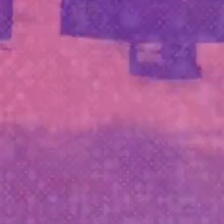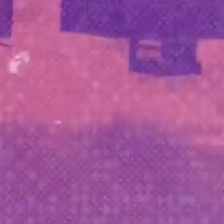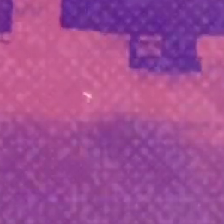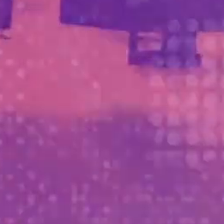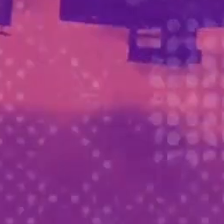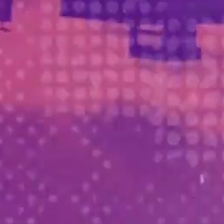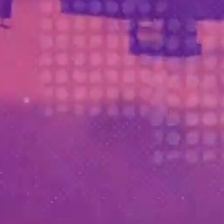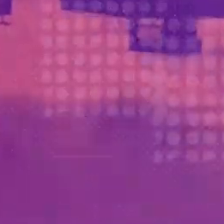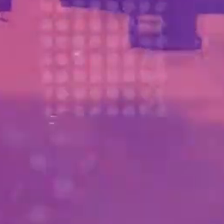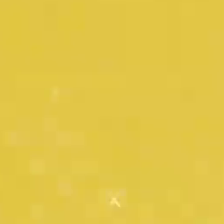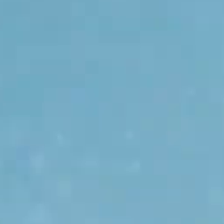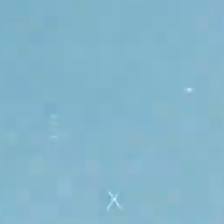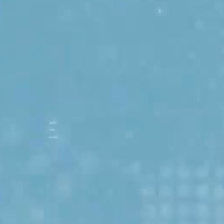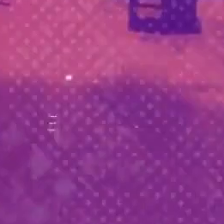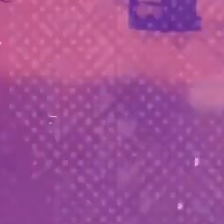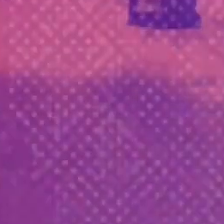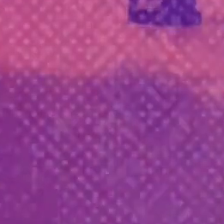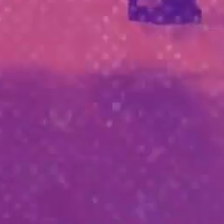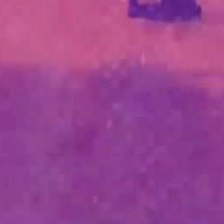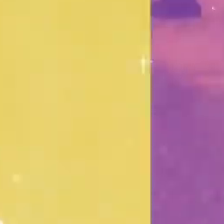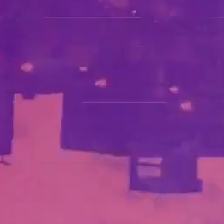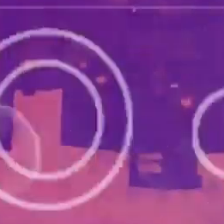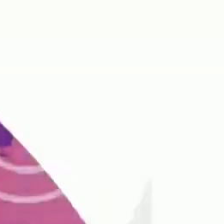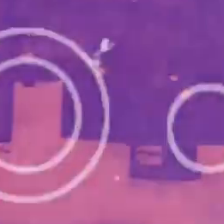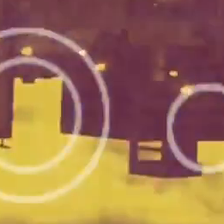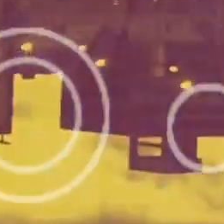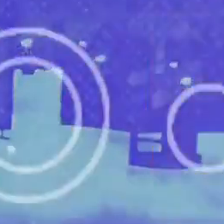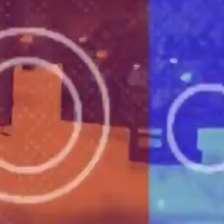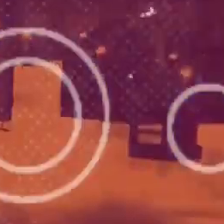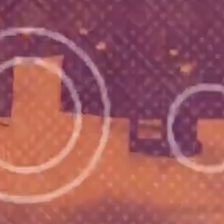Luces en la capi Renueva en la silueta De una ciudad que espera